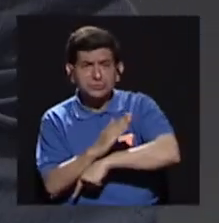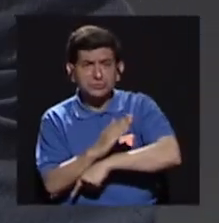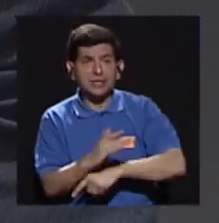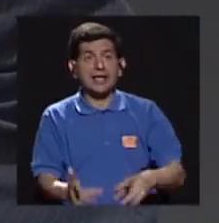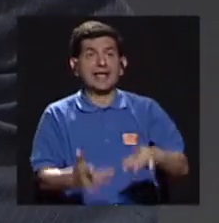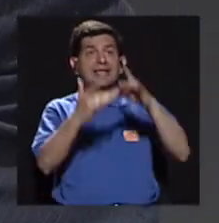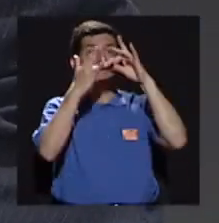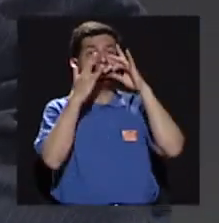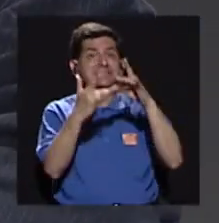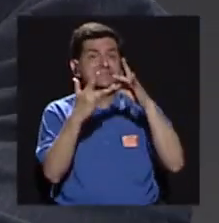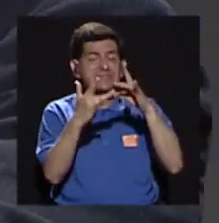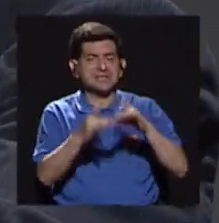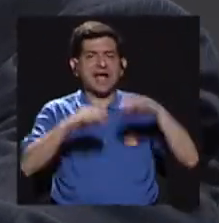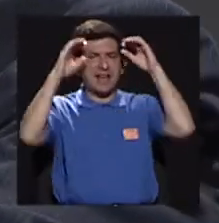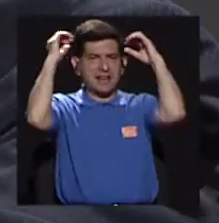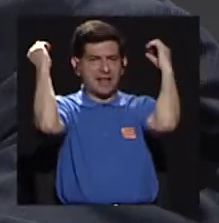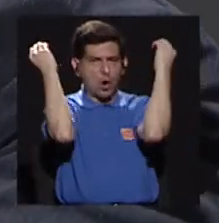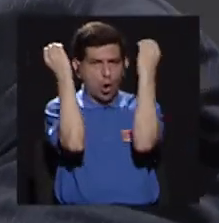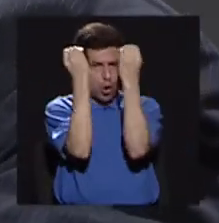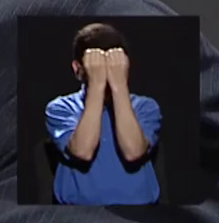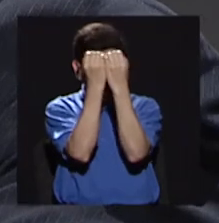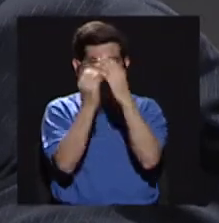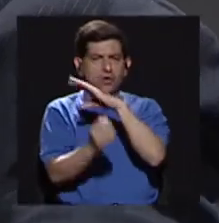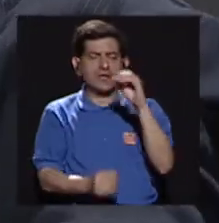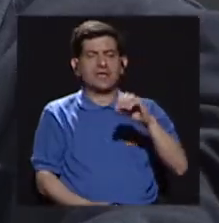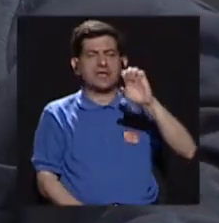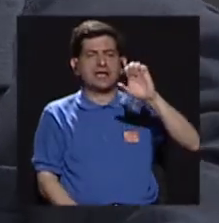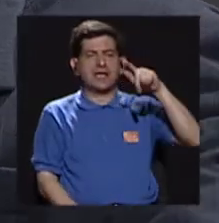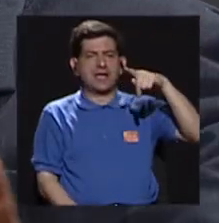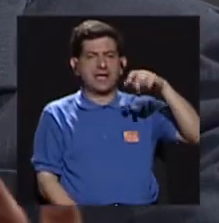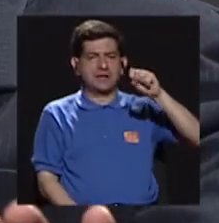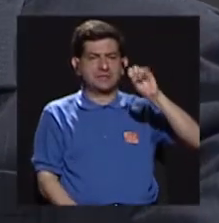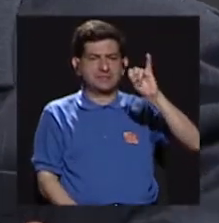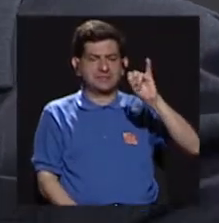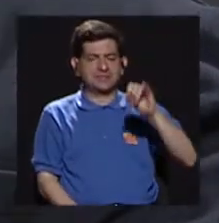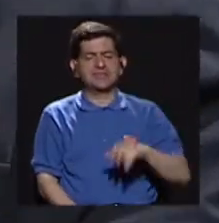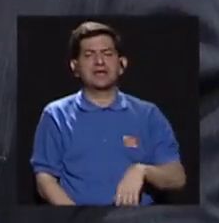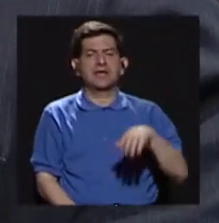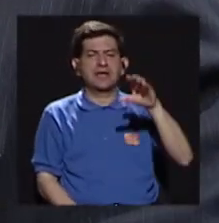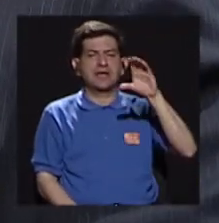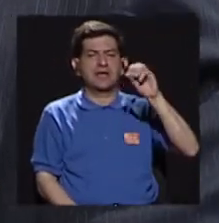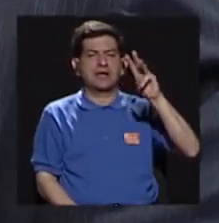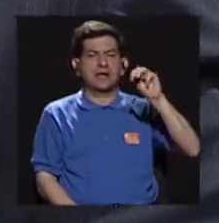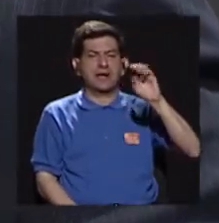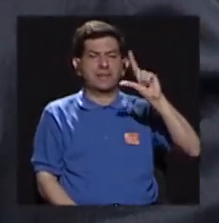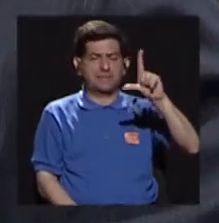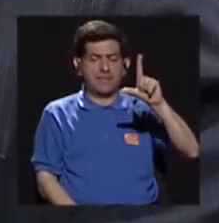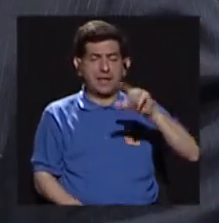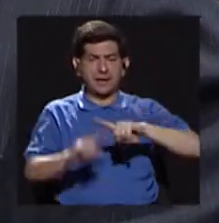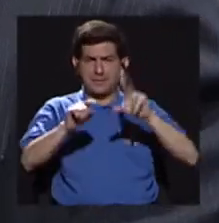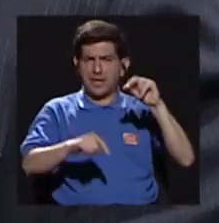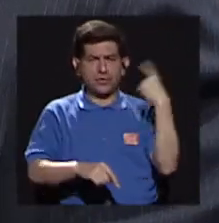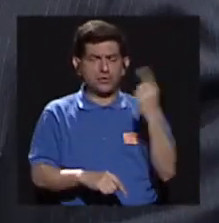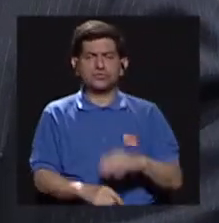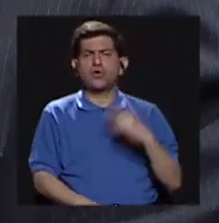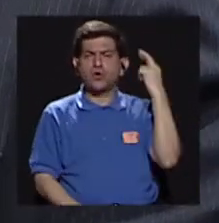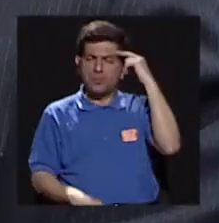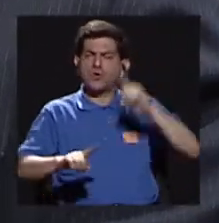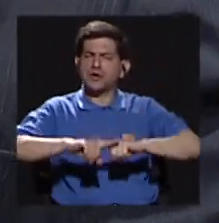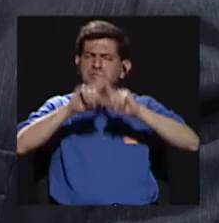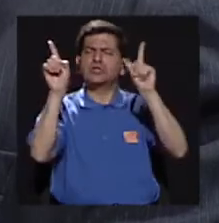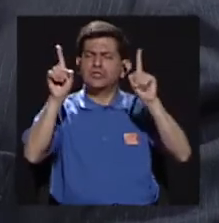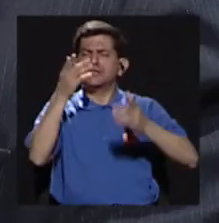particularmente entre ottón solís y exit cambio con respecto al resto de la facción pero no sólo por motivos diferentes